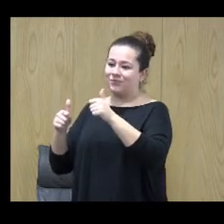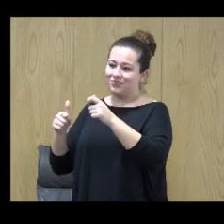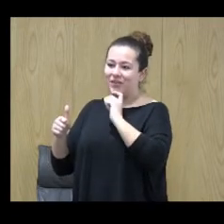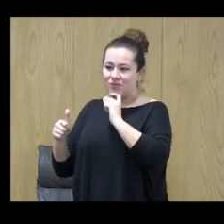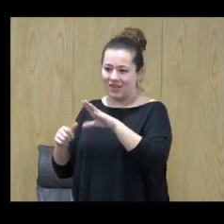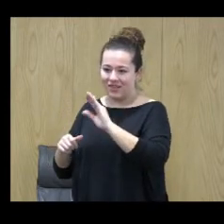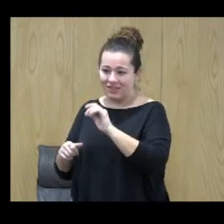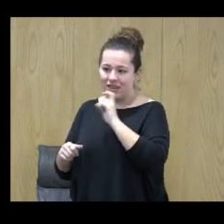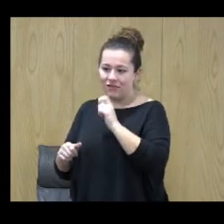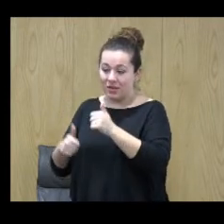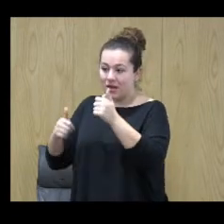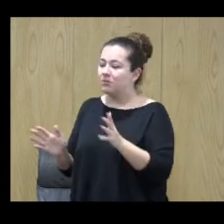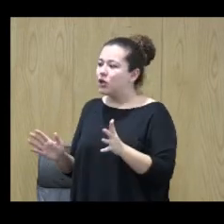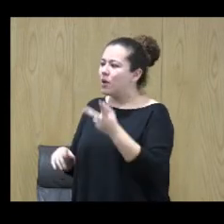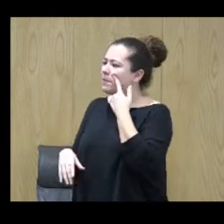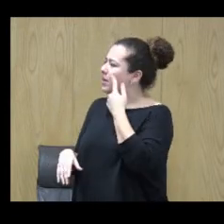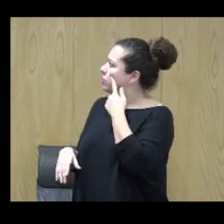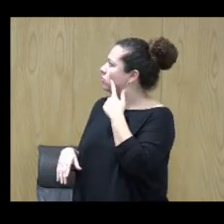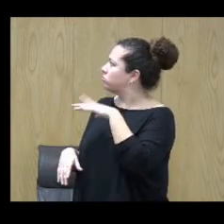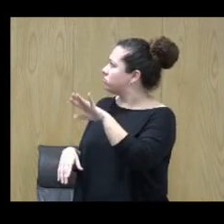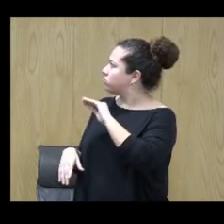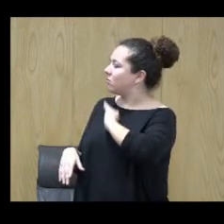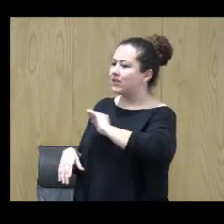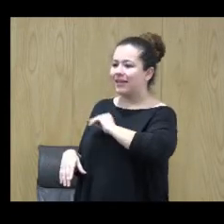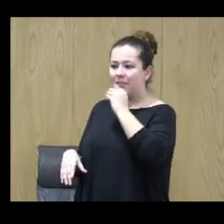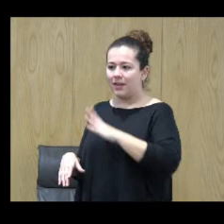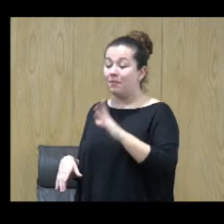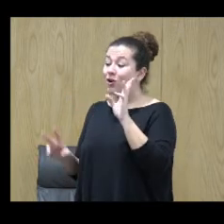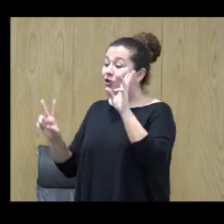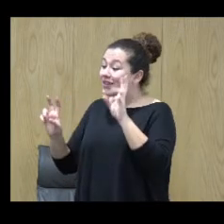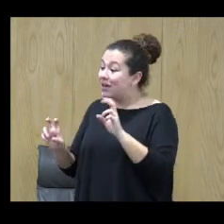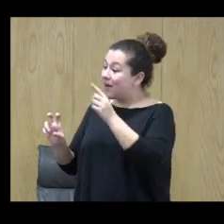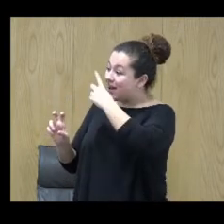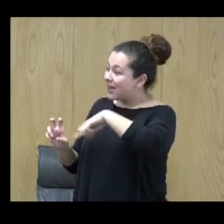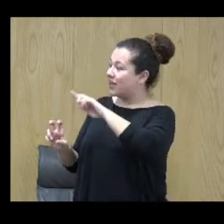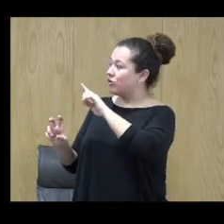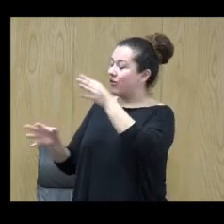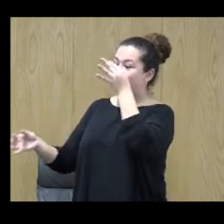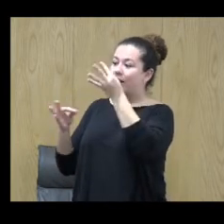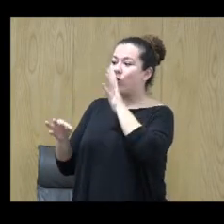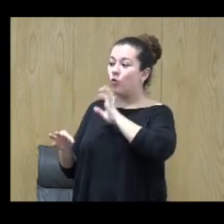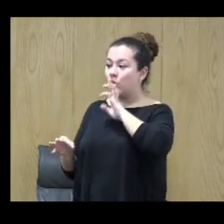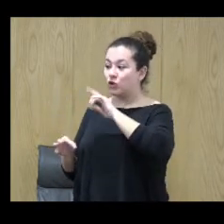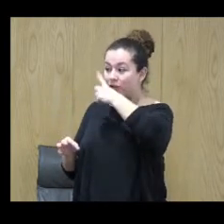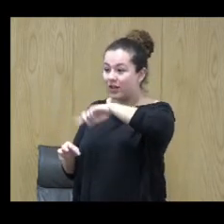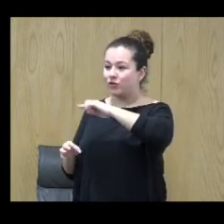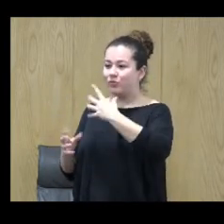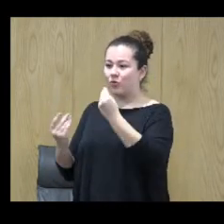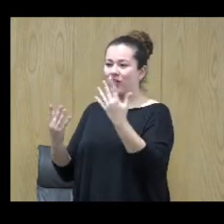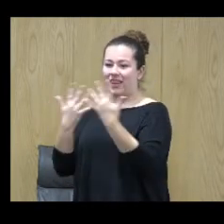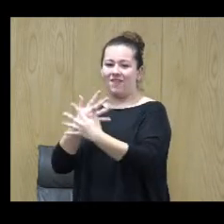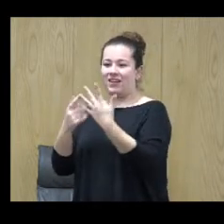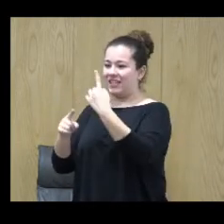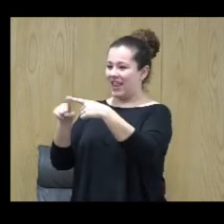fijaros que en realidad lo hacen bastante bien. Pero el tema de ellos, o el dato curioso de ellos, es la gran diversidad que hay. Fijaros,